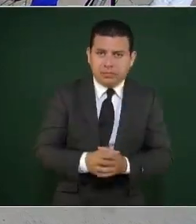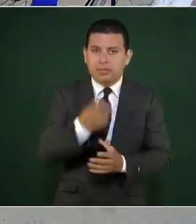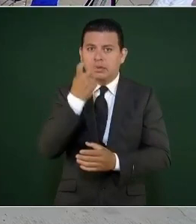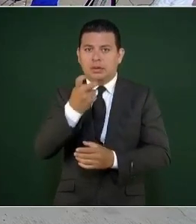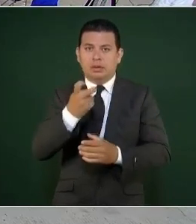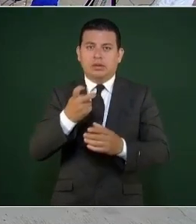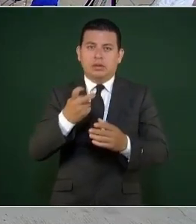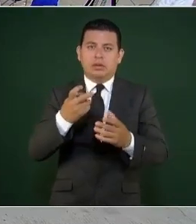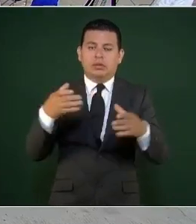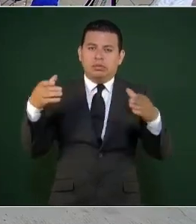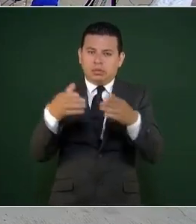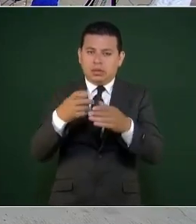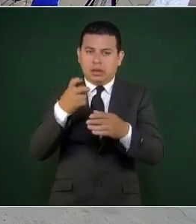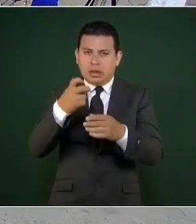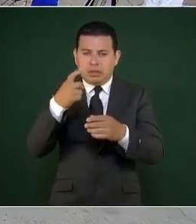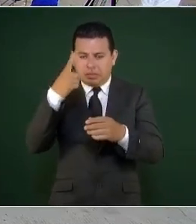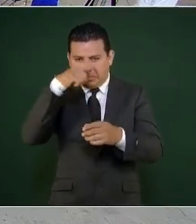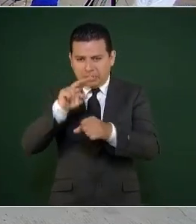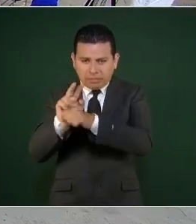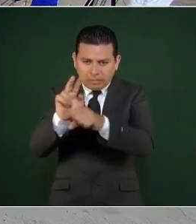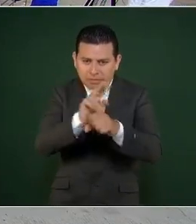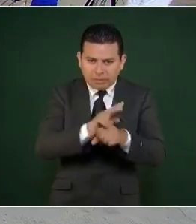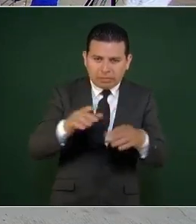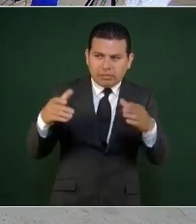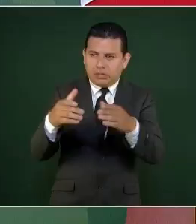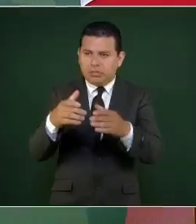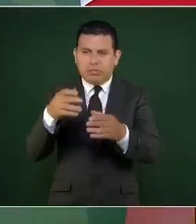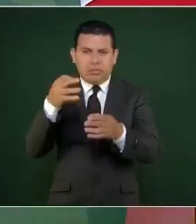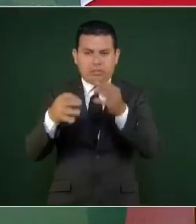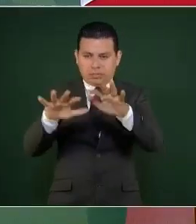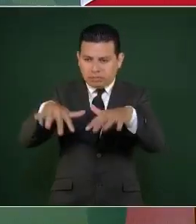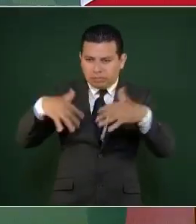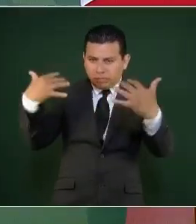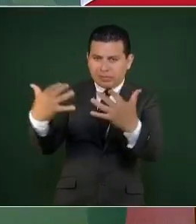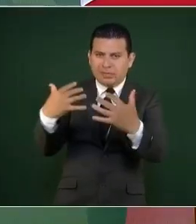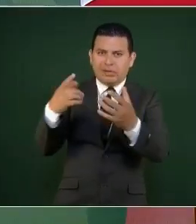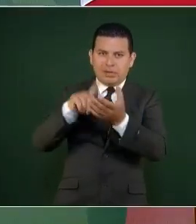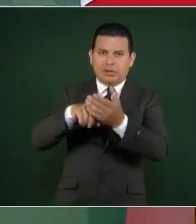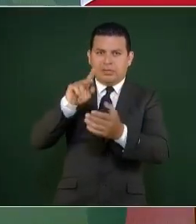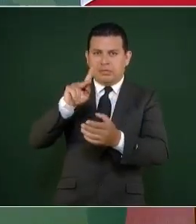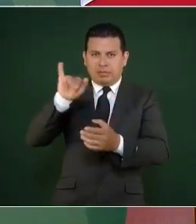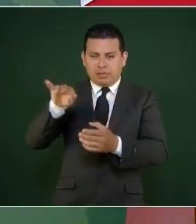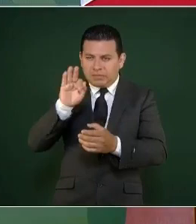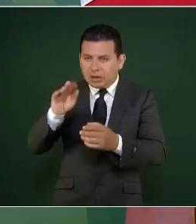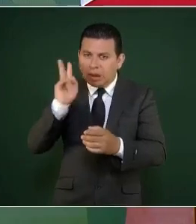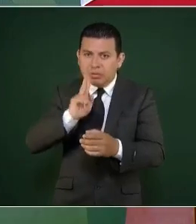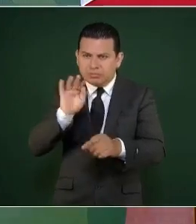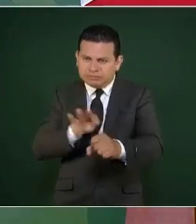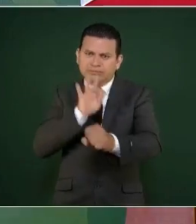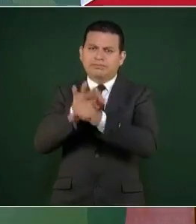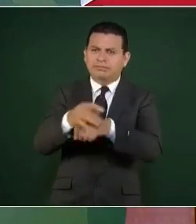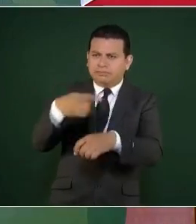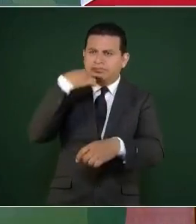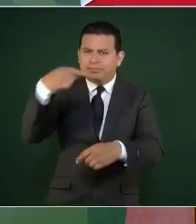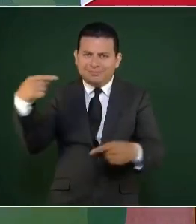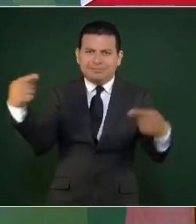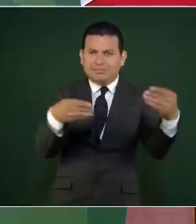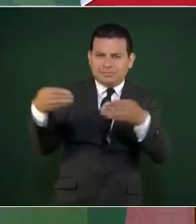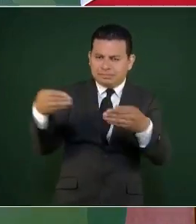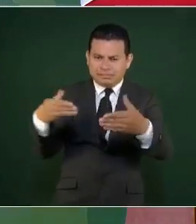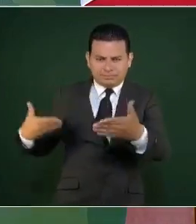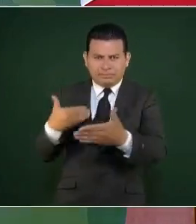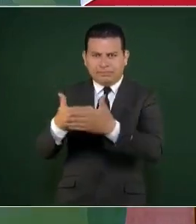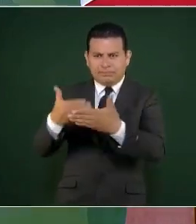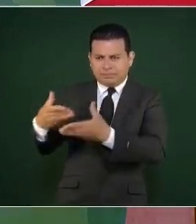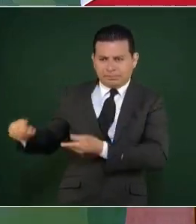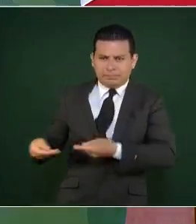amicus curiae, amigos de la Corte, donde estamos poniendo nuestra defensa y nuestra, más bien los puntos de